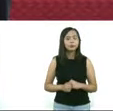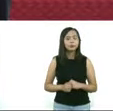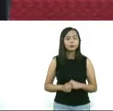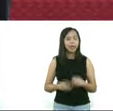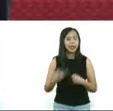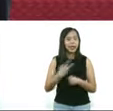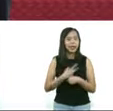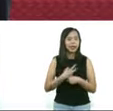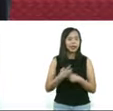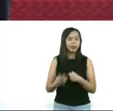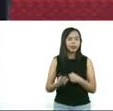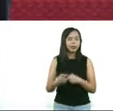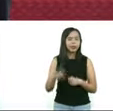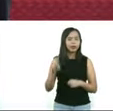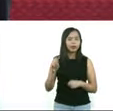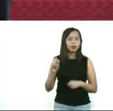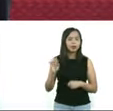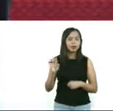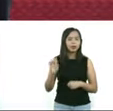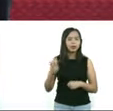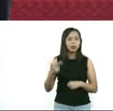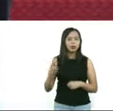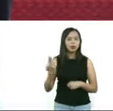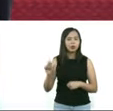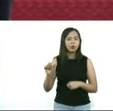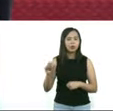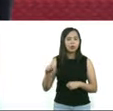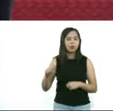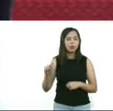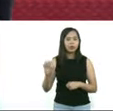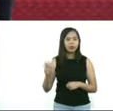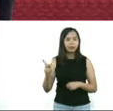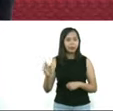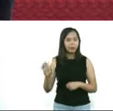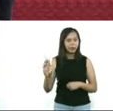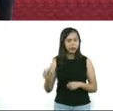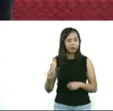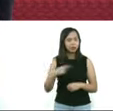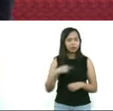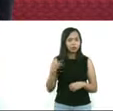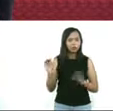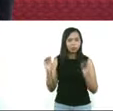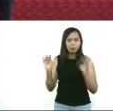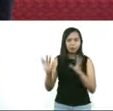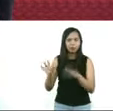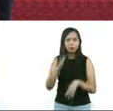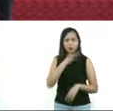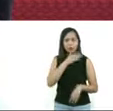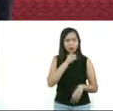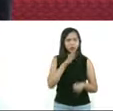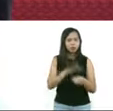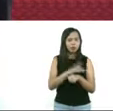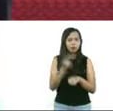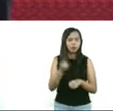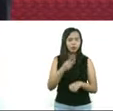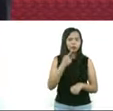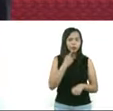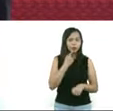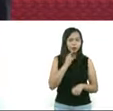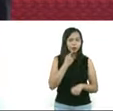me invitaron al Istmo de Tehuantepec a hablar sobre la reforma eléctrica. No pude asistir porque ese día estuvo el presidente López Obrador